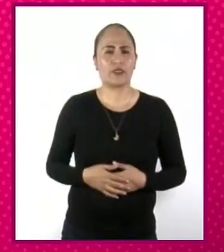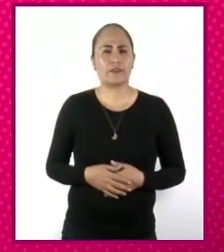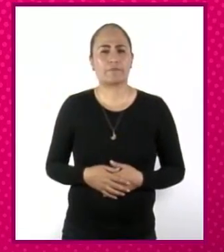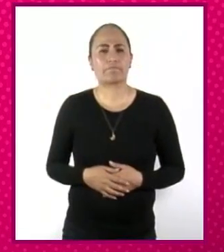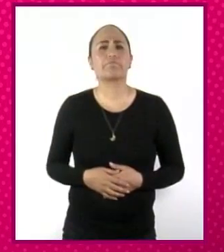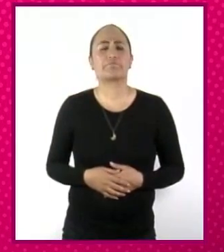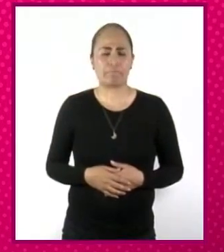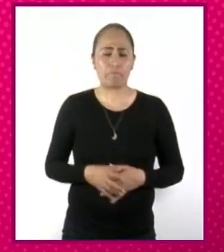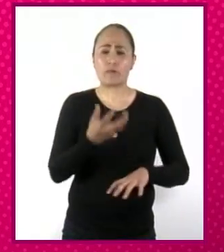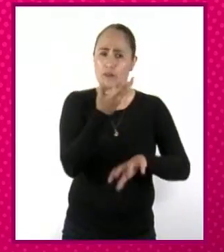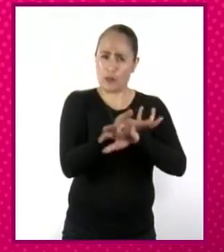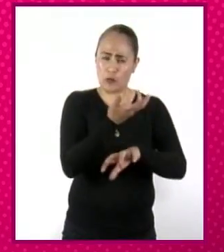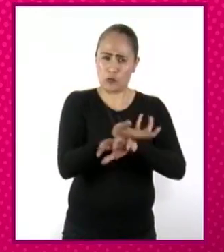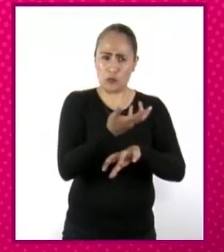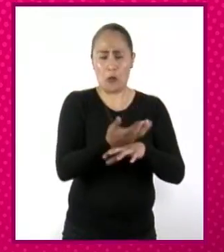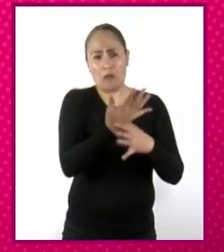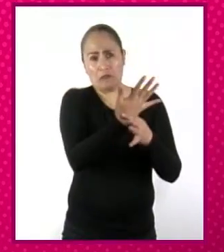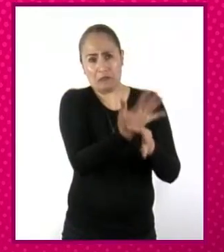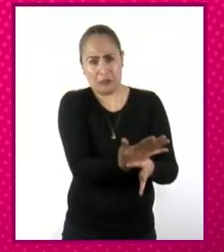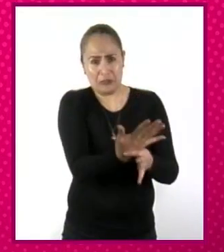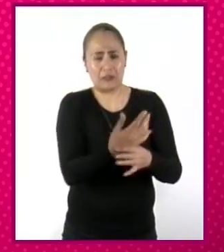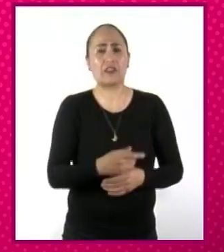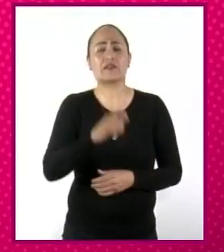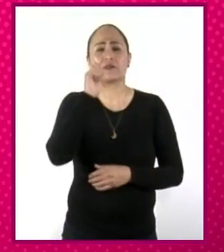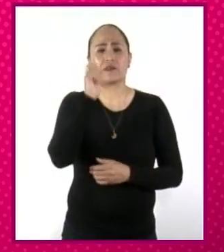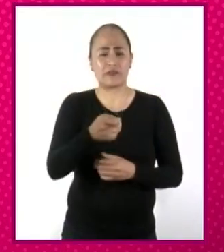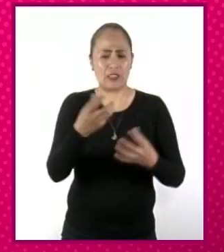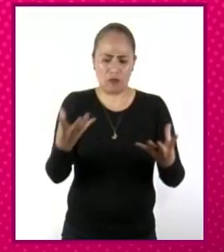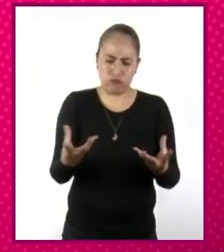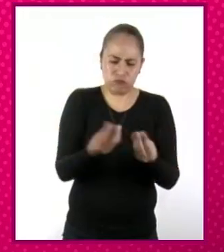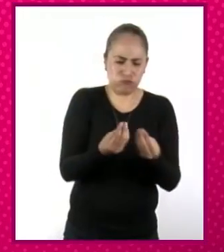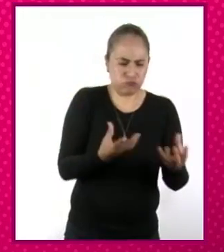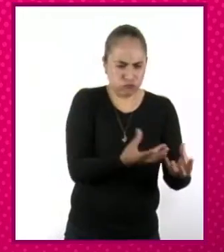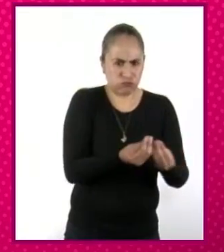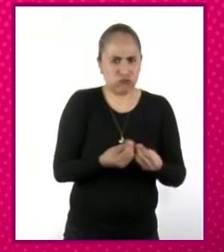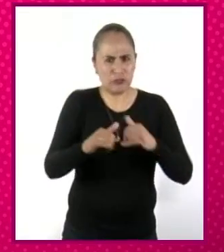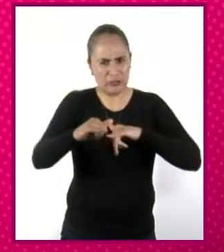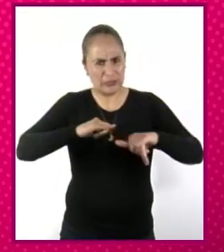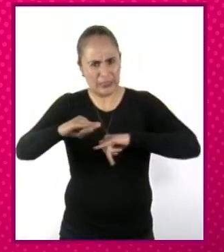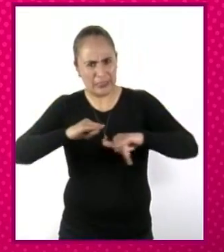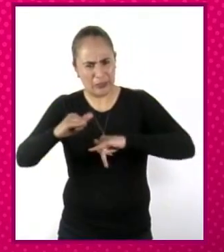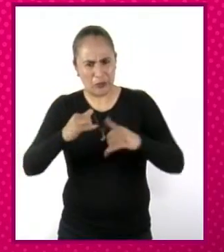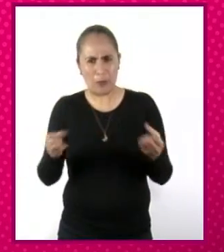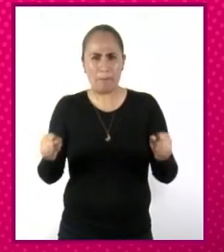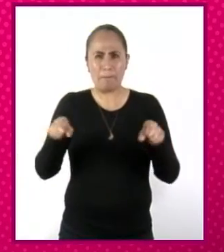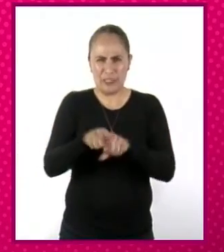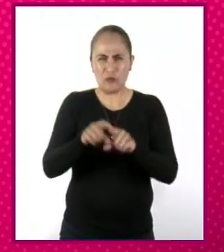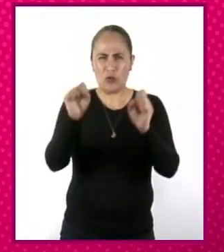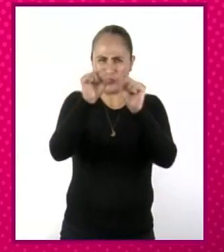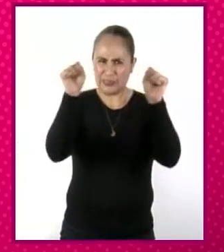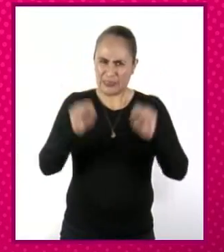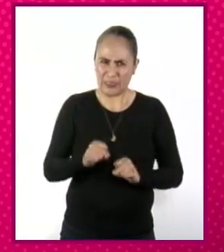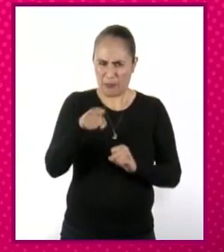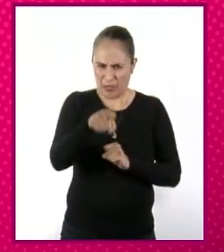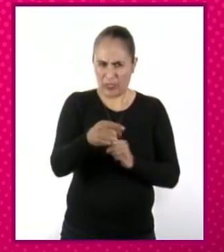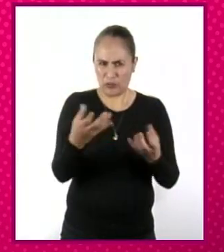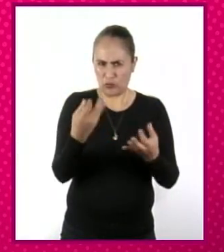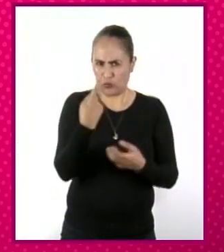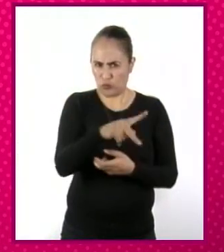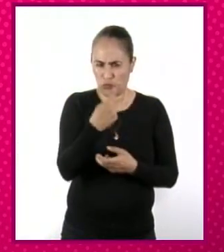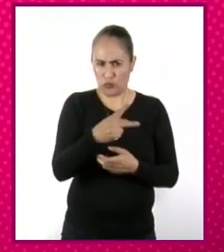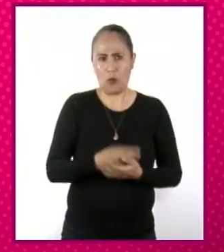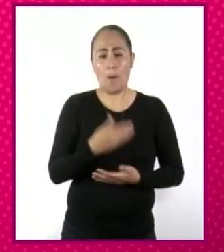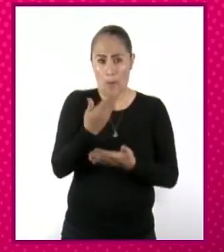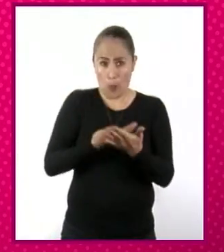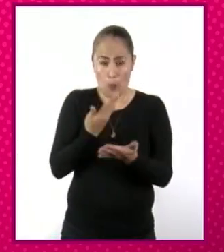misión divina, un destino manifiesto de anexarse la mayor parte de los territorios e incorporarlo a su sistema institucional, más allá incluso de una